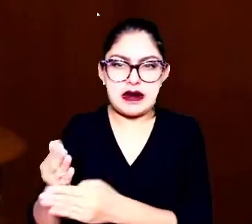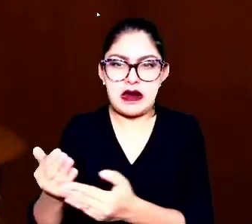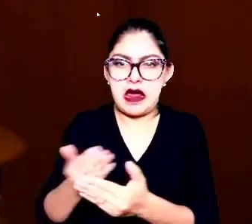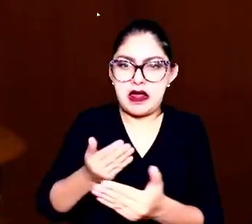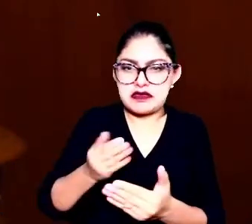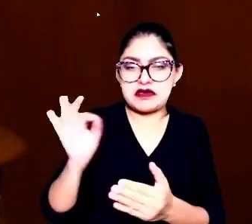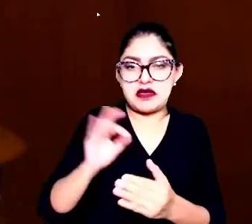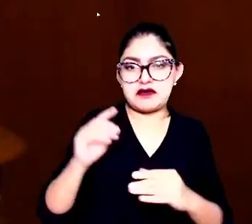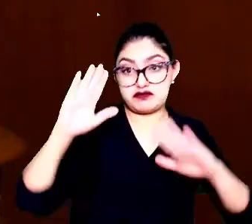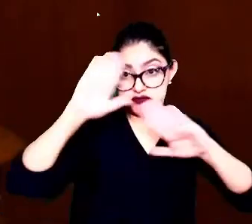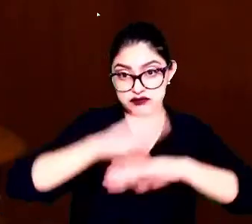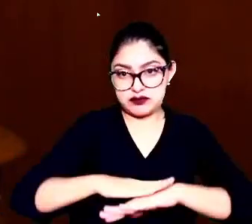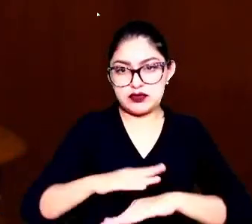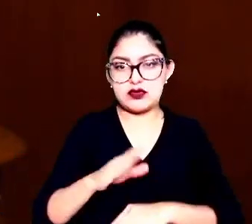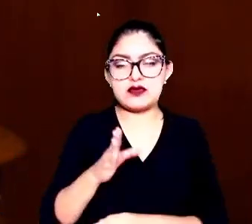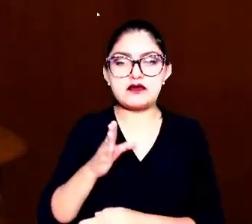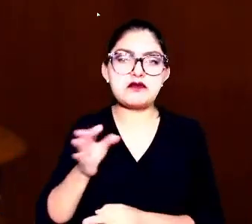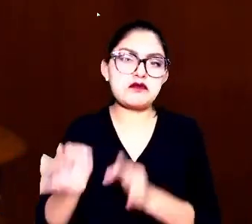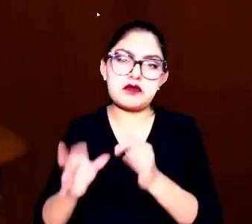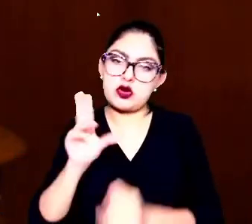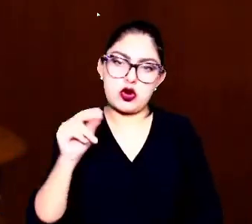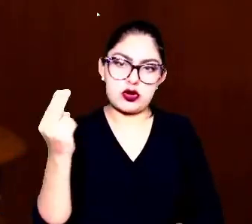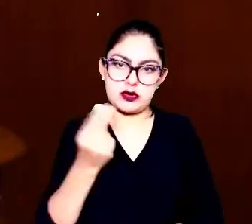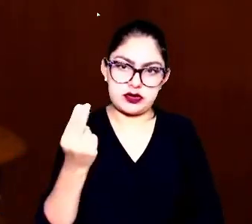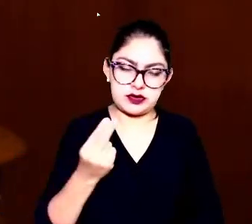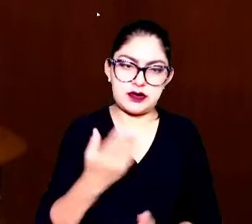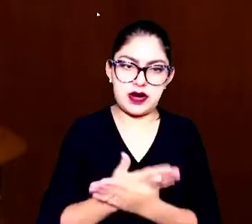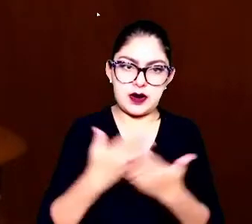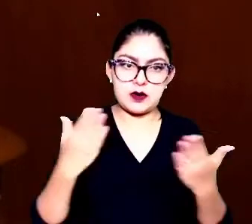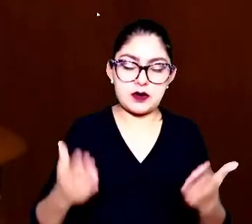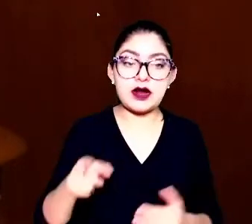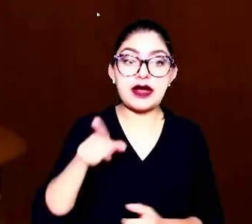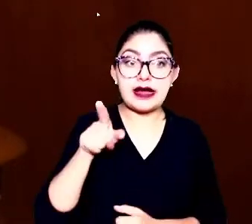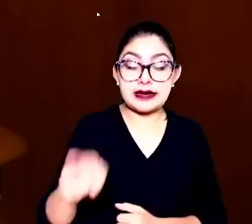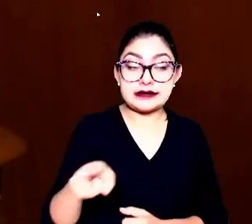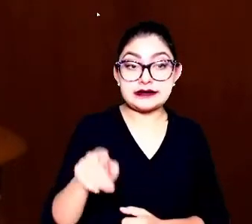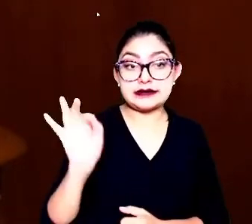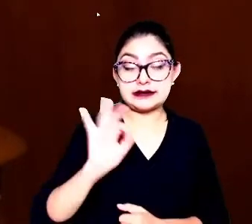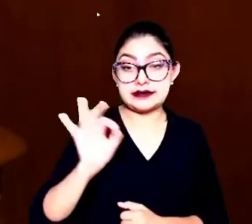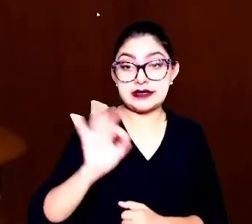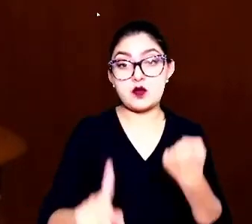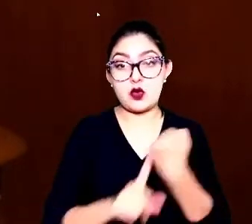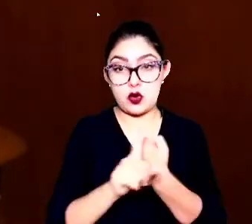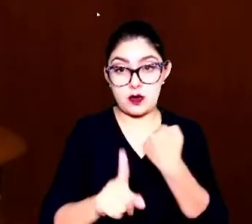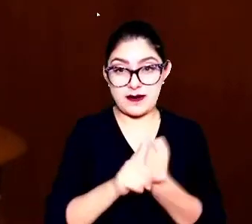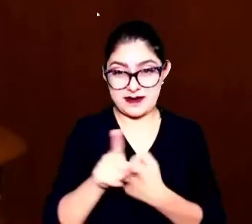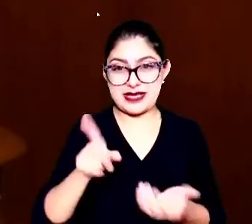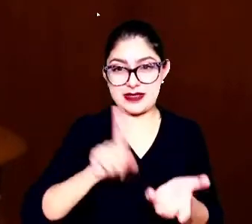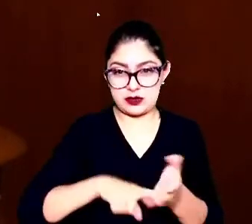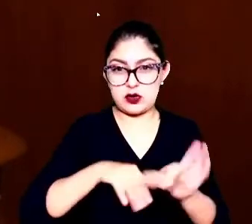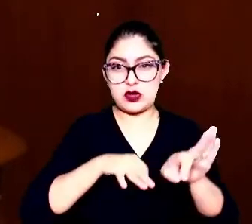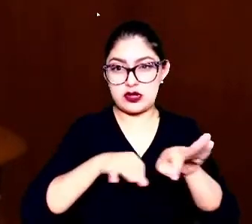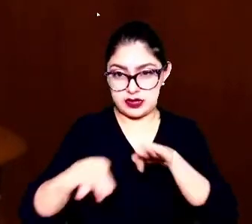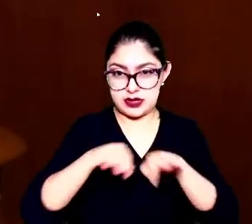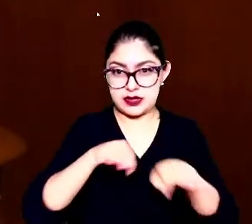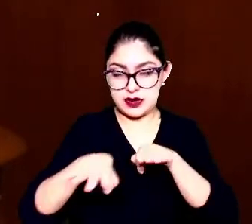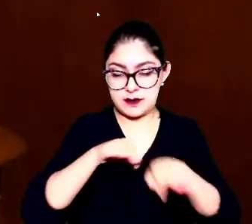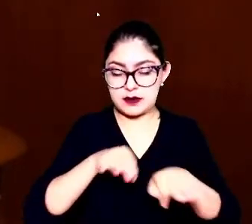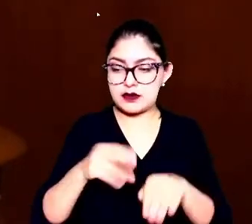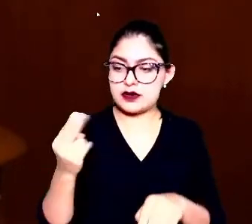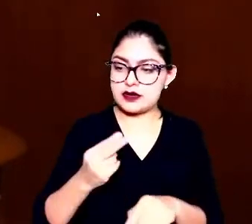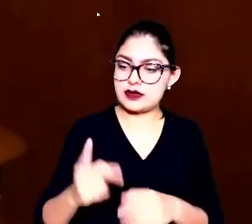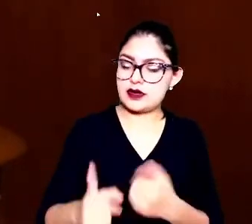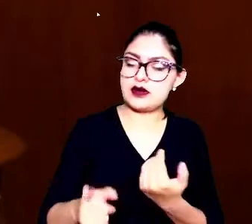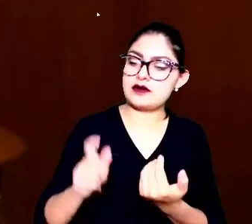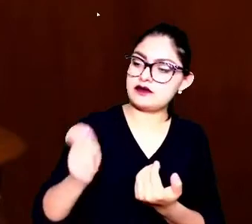los conflictos que se deriven de las relaciones de trabajo serán resueltos por los tribunales del poder